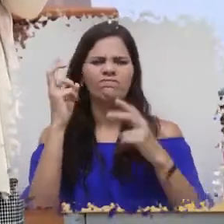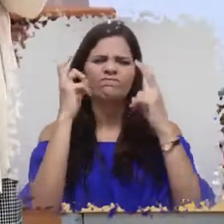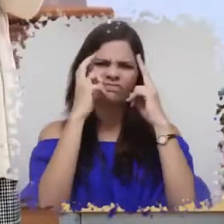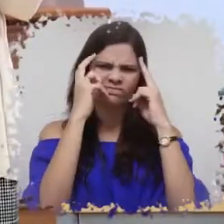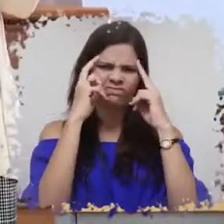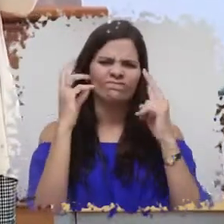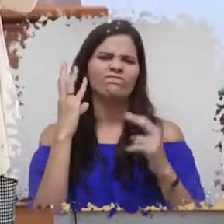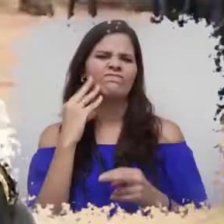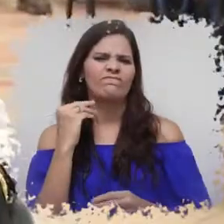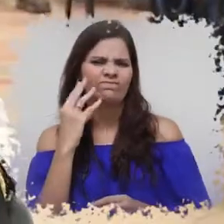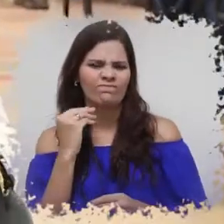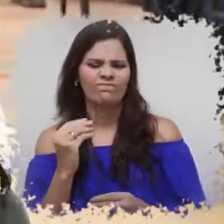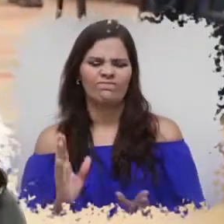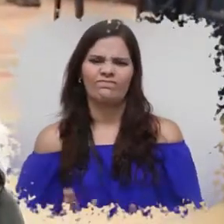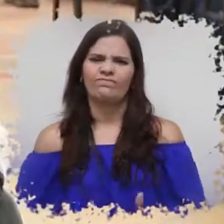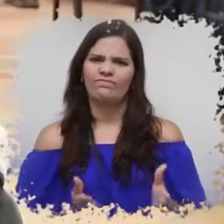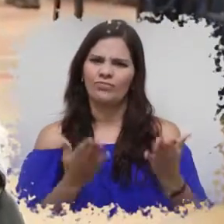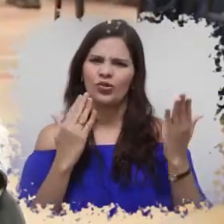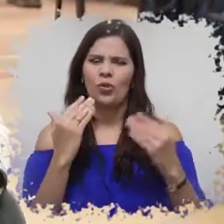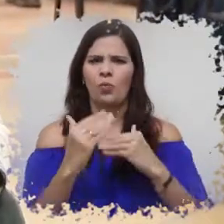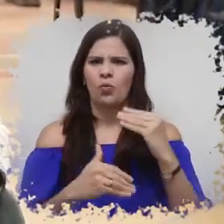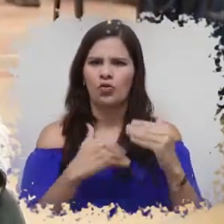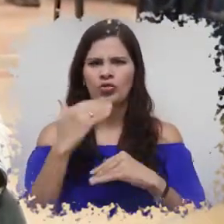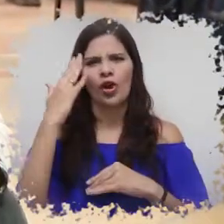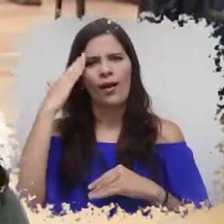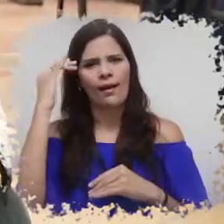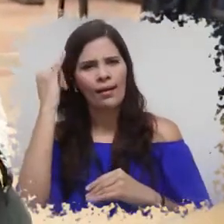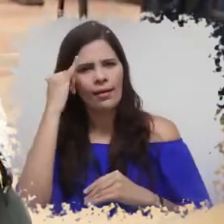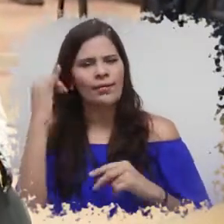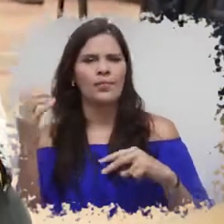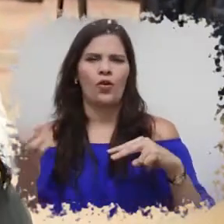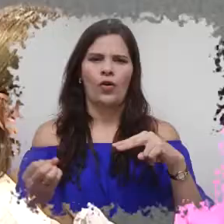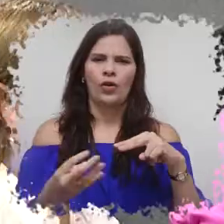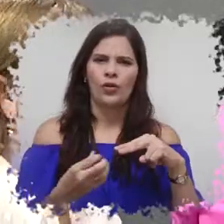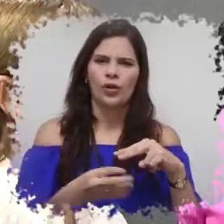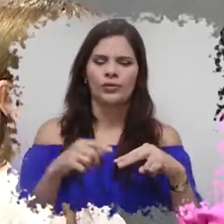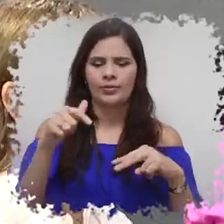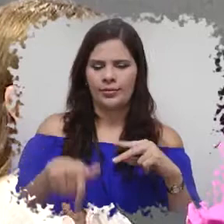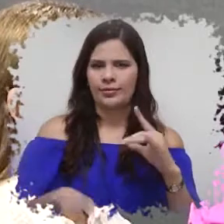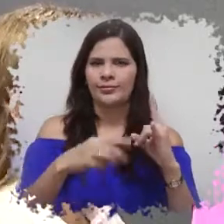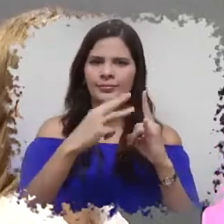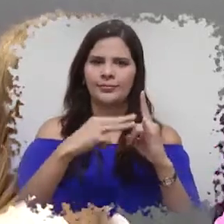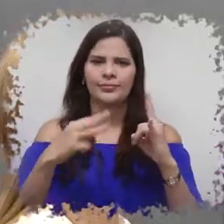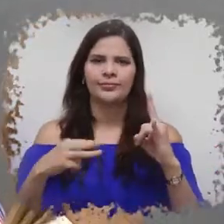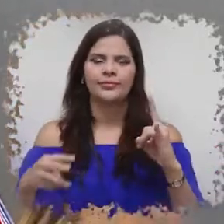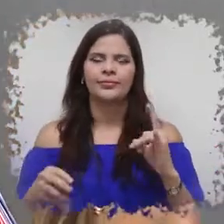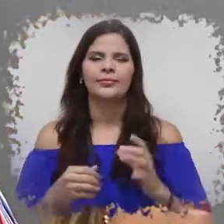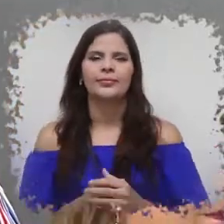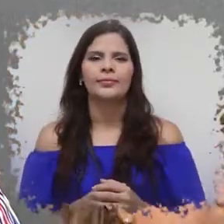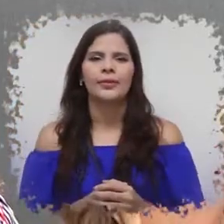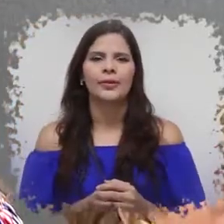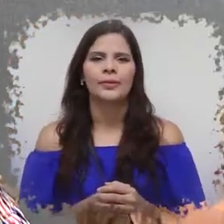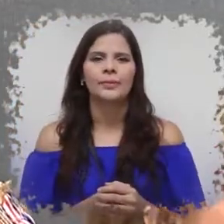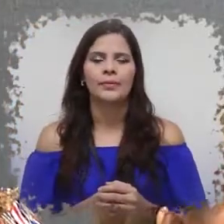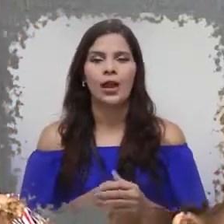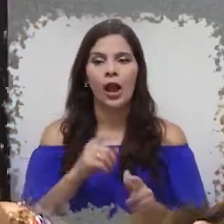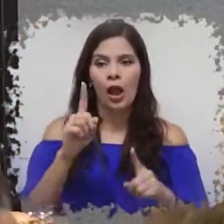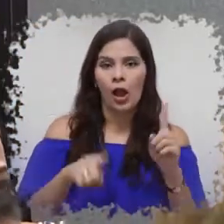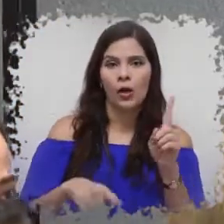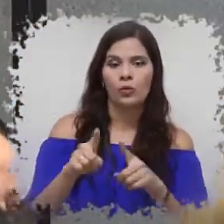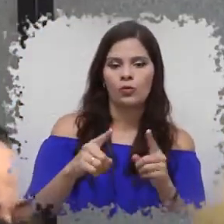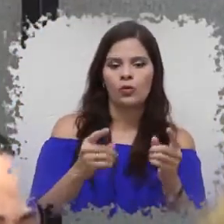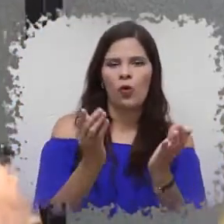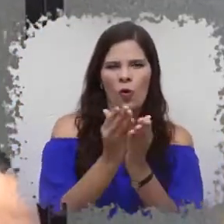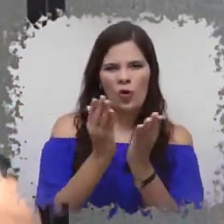su conocimiento aportaron experiencias significativas para el enriquecimiento de procesos académicos y educativos en la Universidad